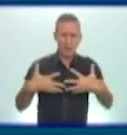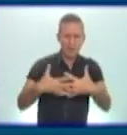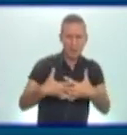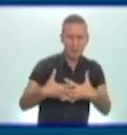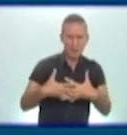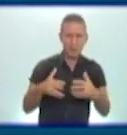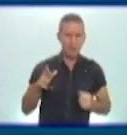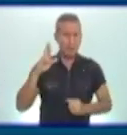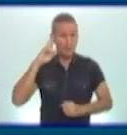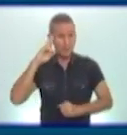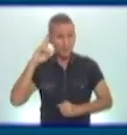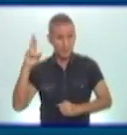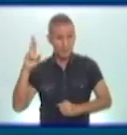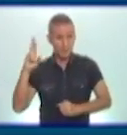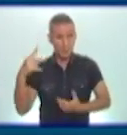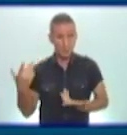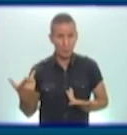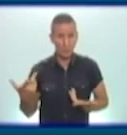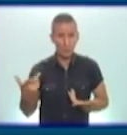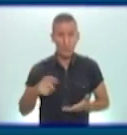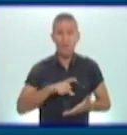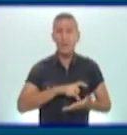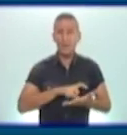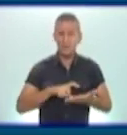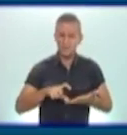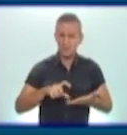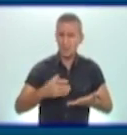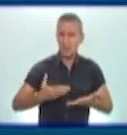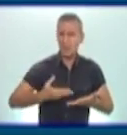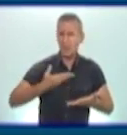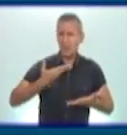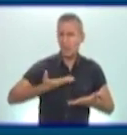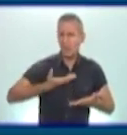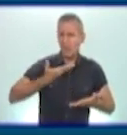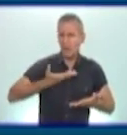a recordar qué cosa es un texto argumentativo.